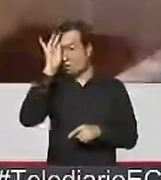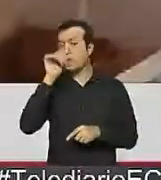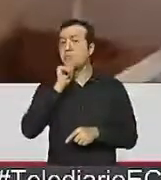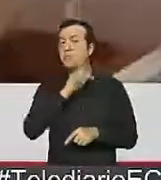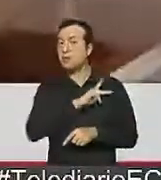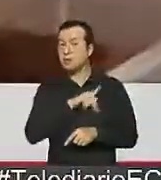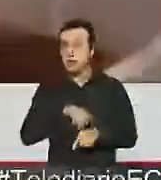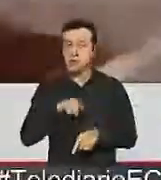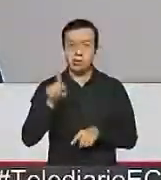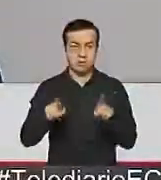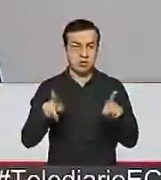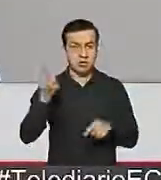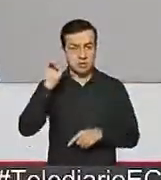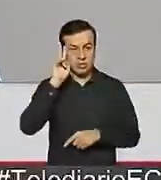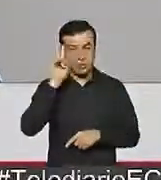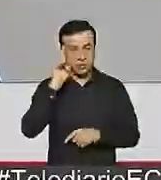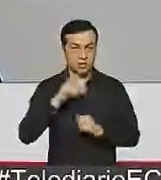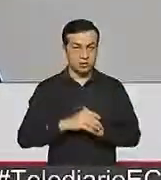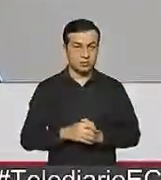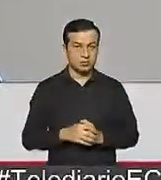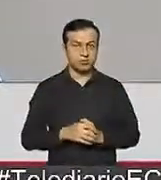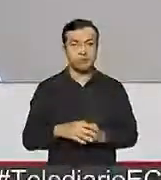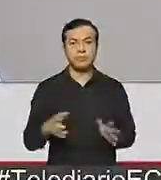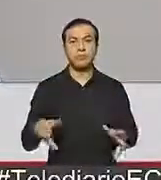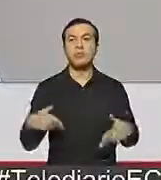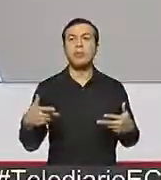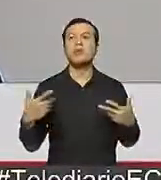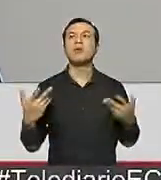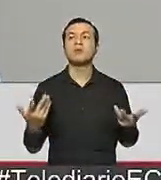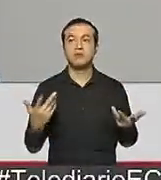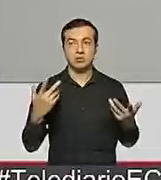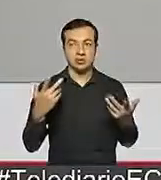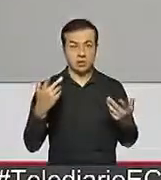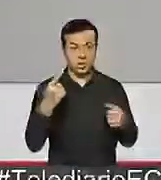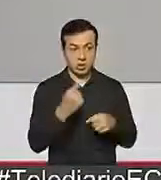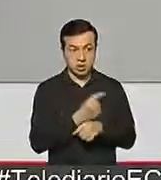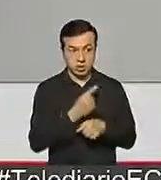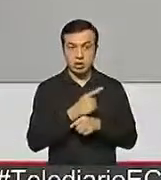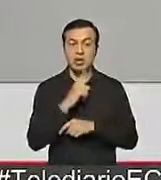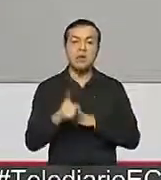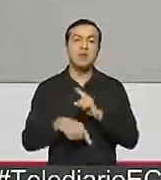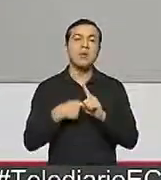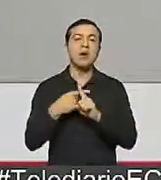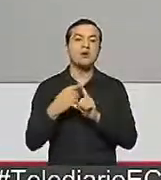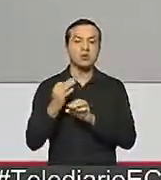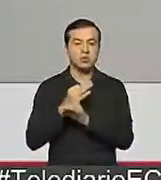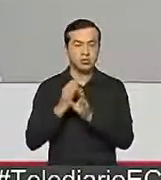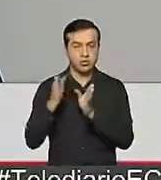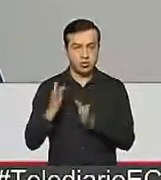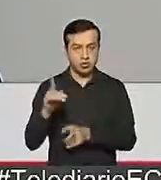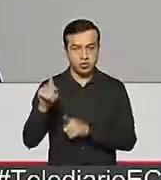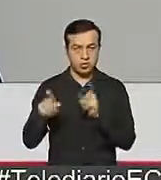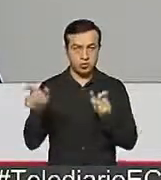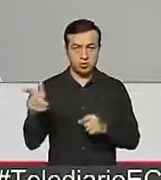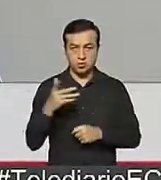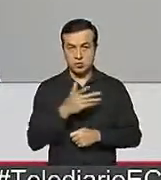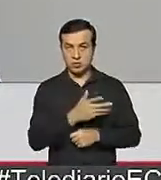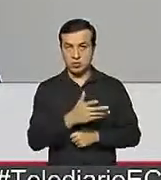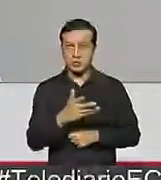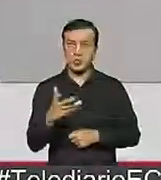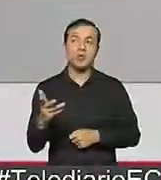e intermediarios. No solamente gerentes, sino funcionarios de otro rango,